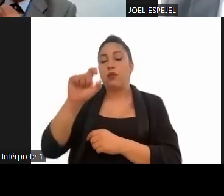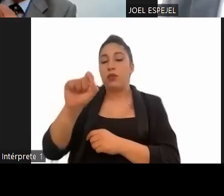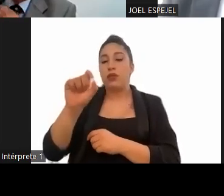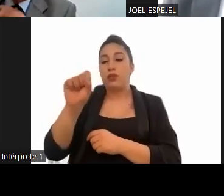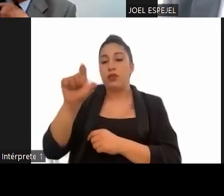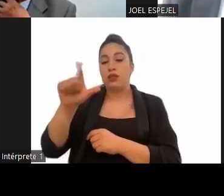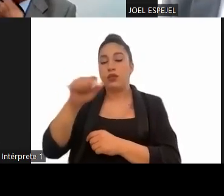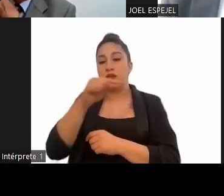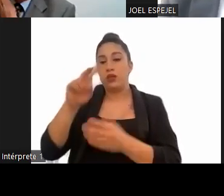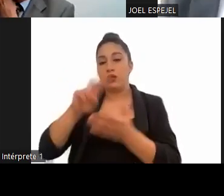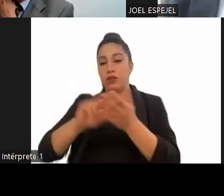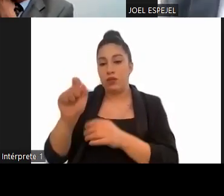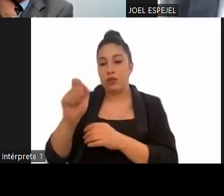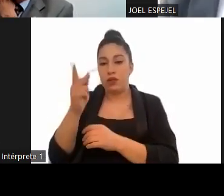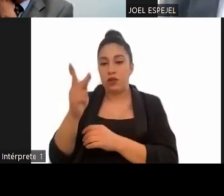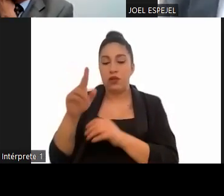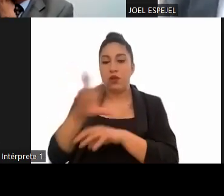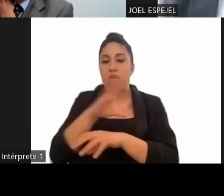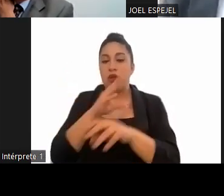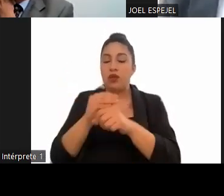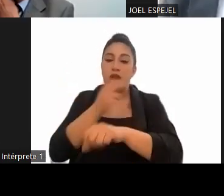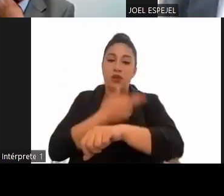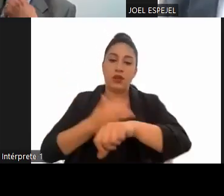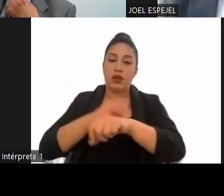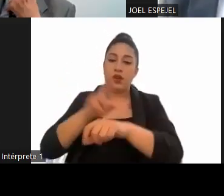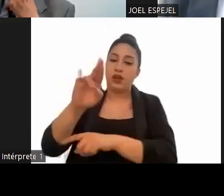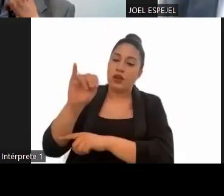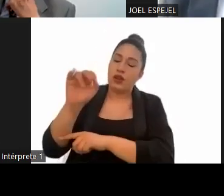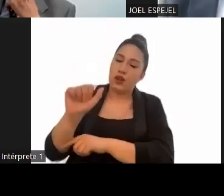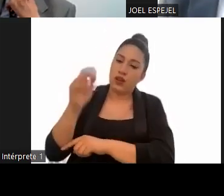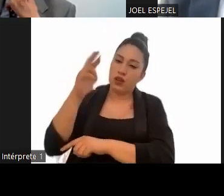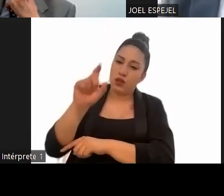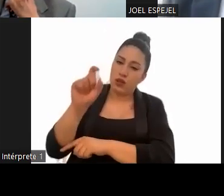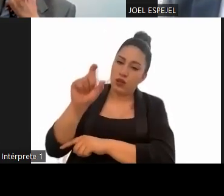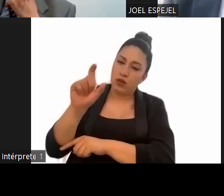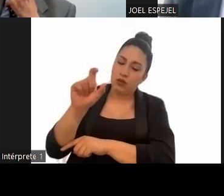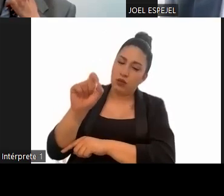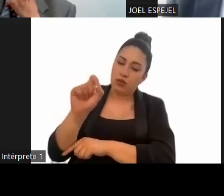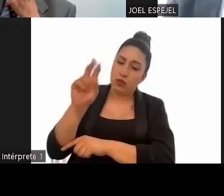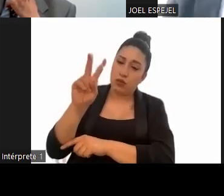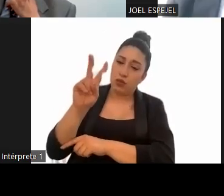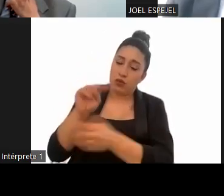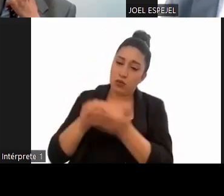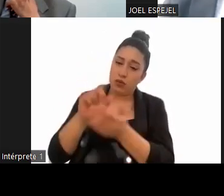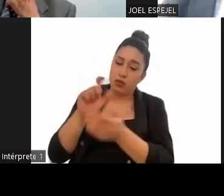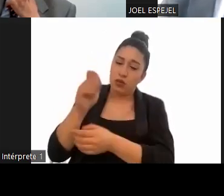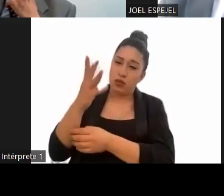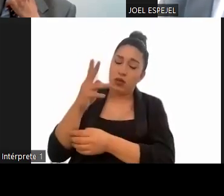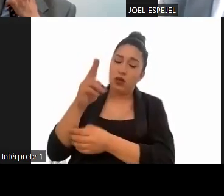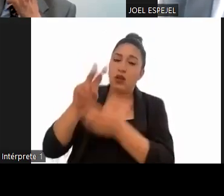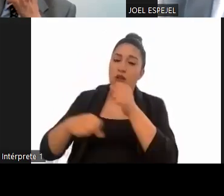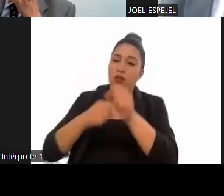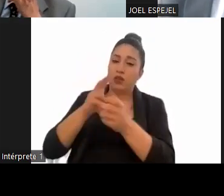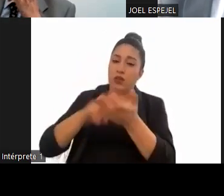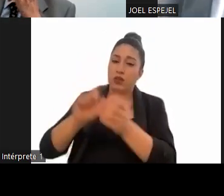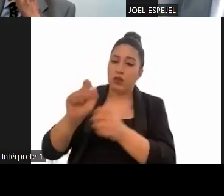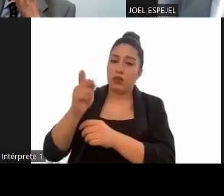RR.IP.1577/2022, relacionada al recurso de inconformidad RIA 234/22 del cumplimiento de resolución del folio